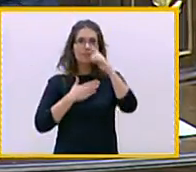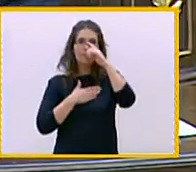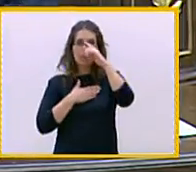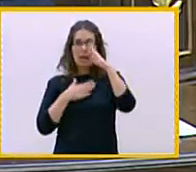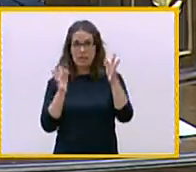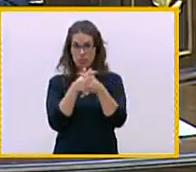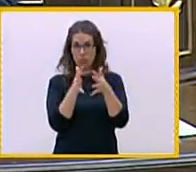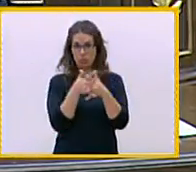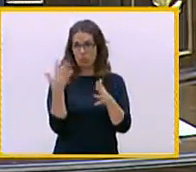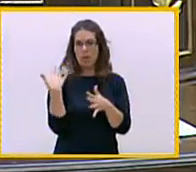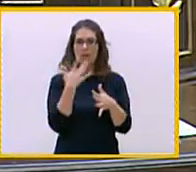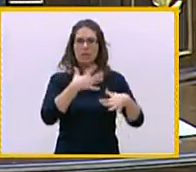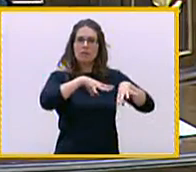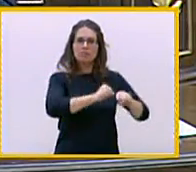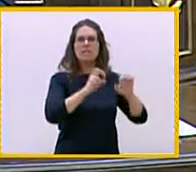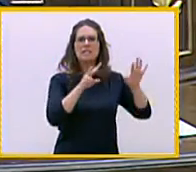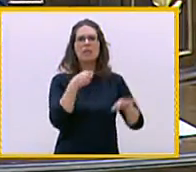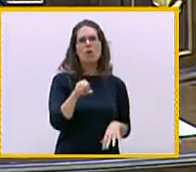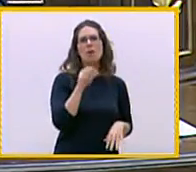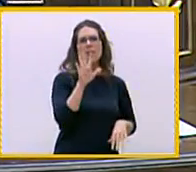el 7,5% del PIB,